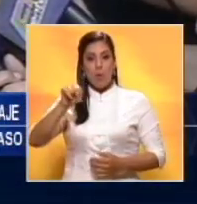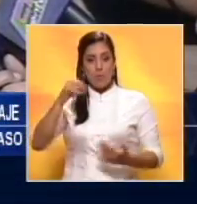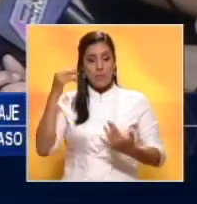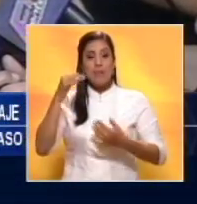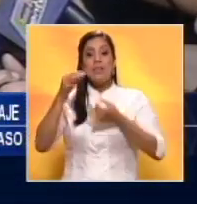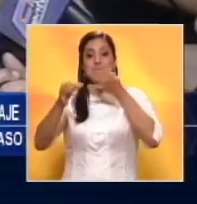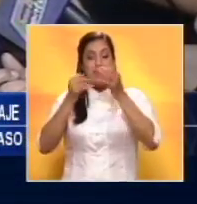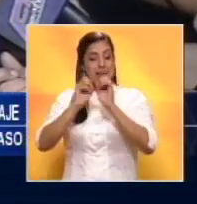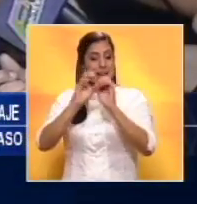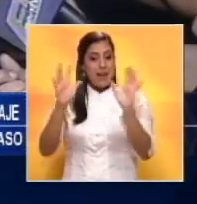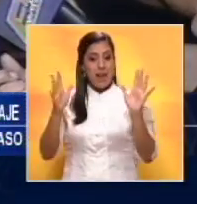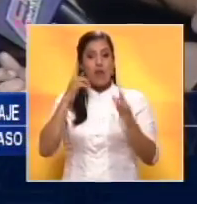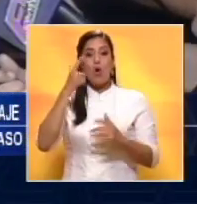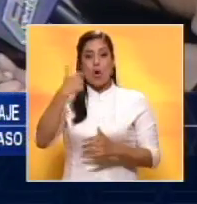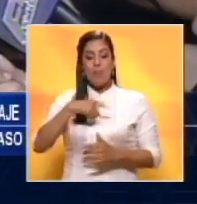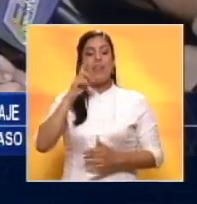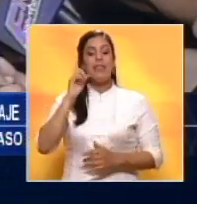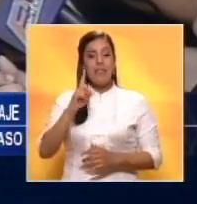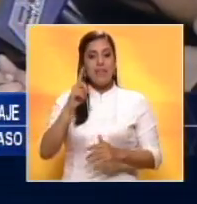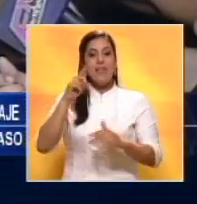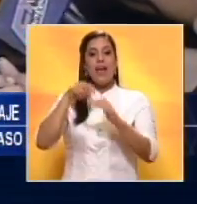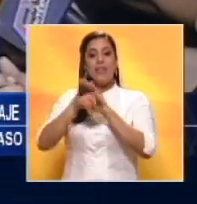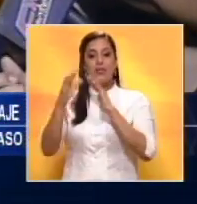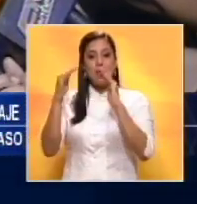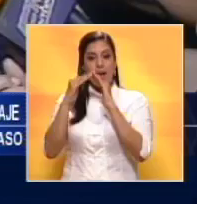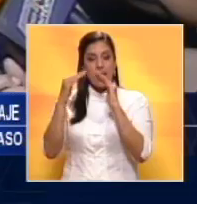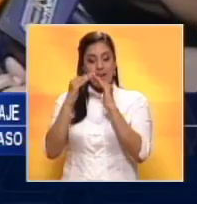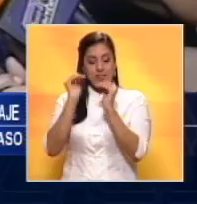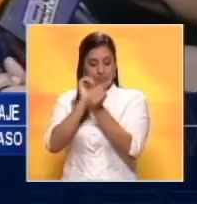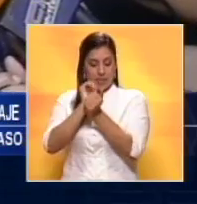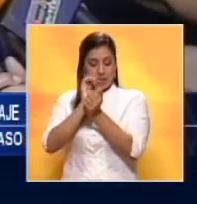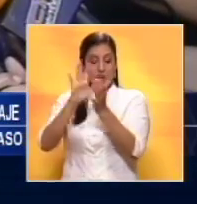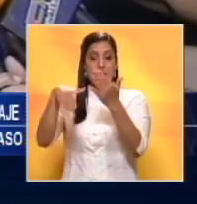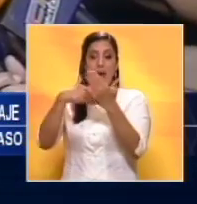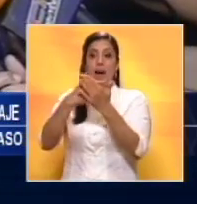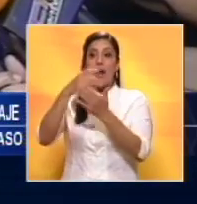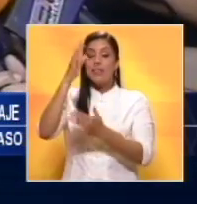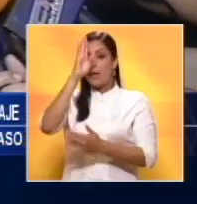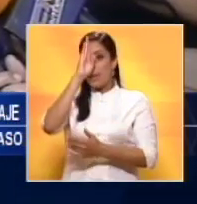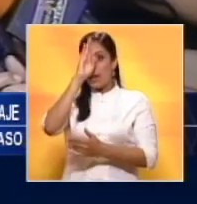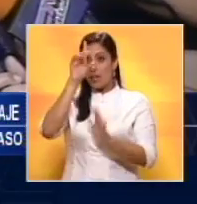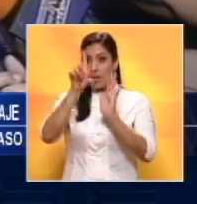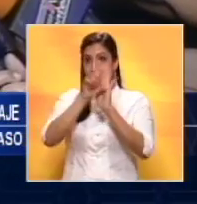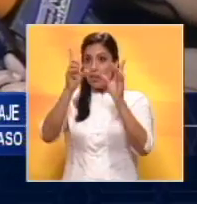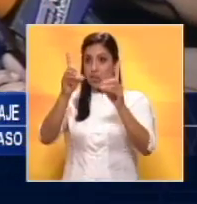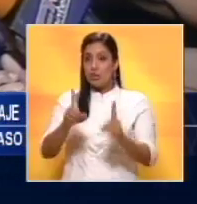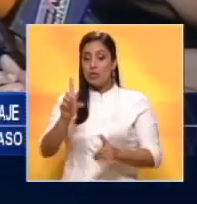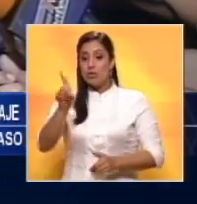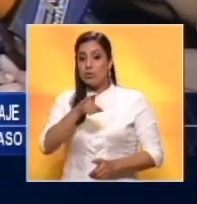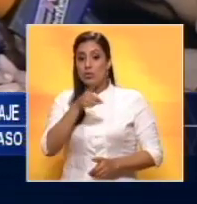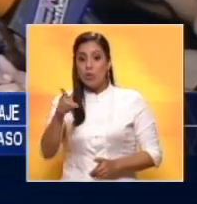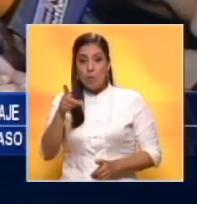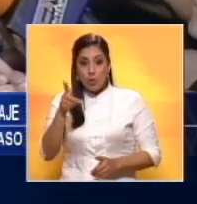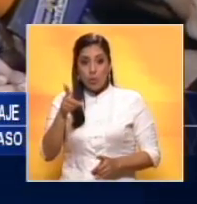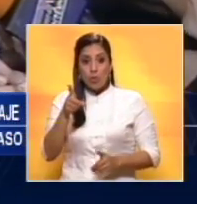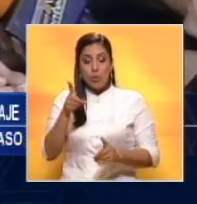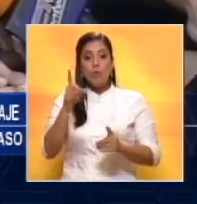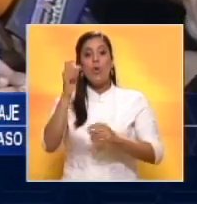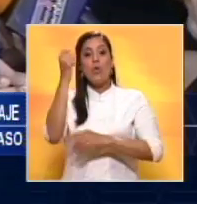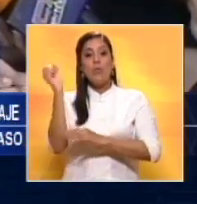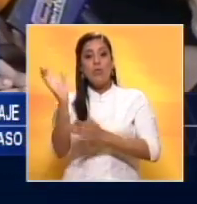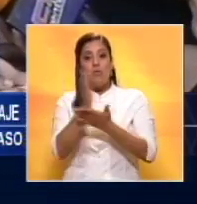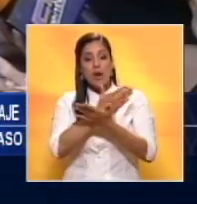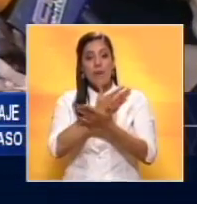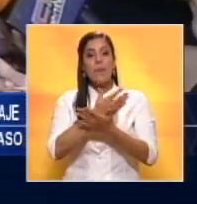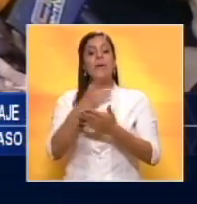Berenzuela, aclaró que Azuaje deberá permanecer en su residencia hasta que el Consejo Legislativo de Barinas tome la decisión de retirar su inmunidad